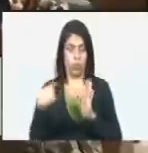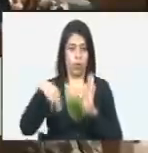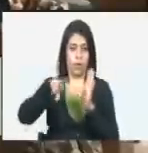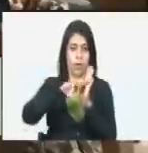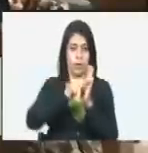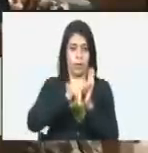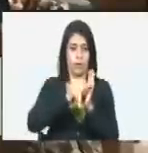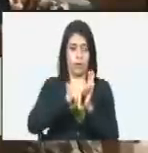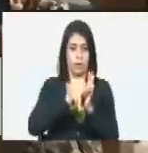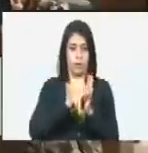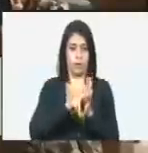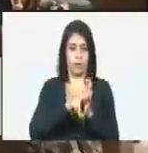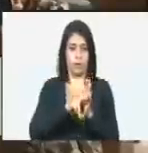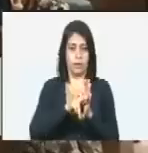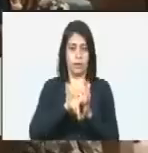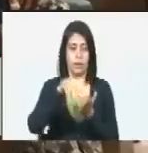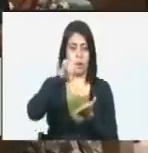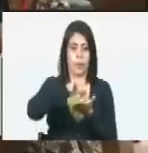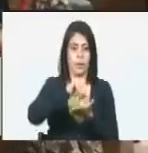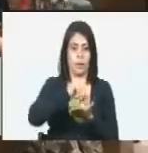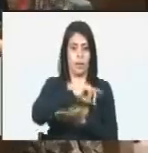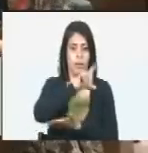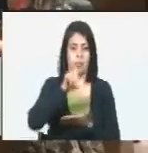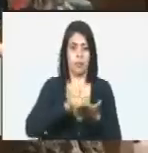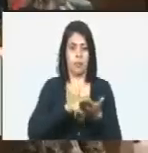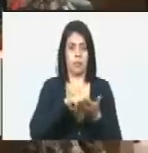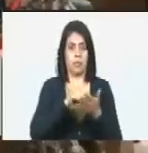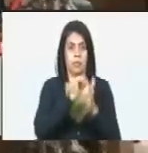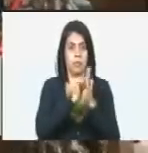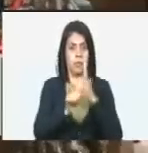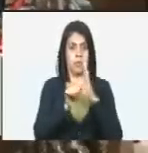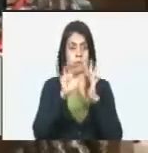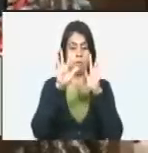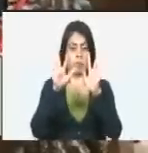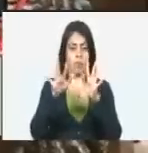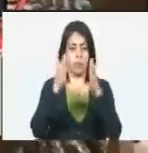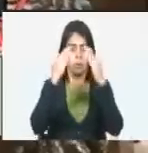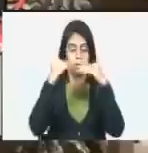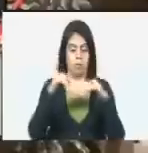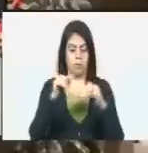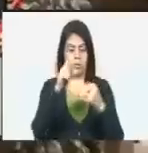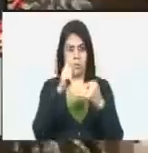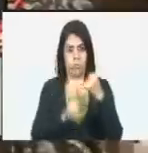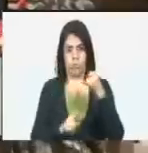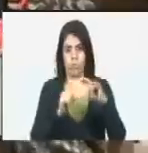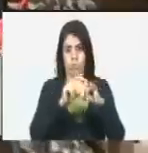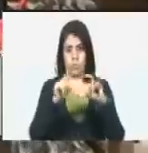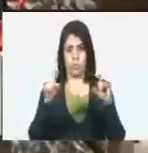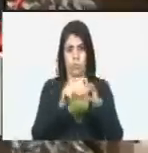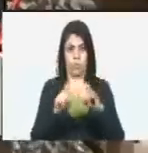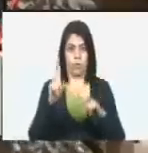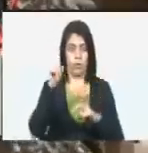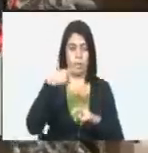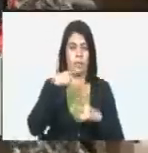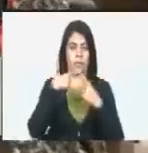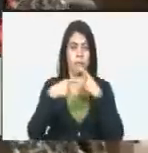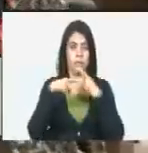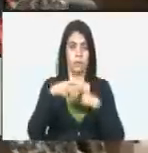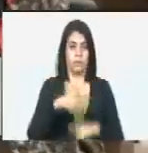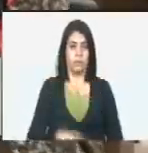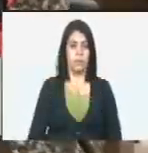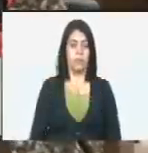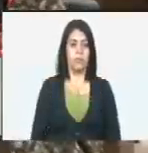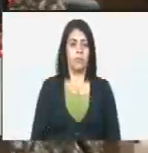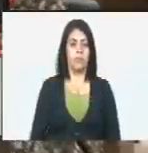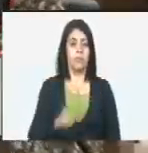de la Capitanía General, artículo 10, parte final, sino además, queridas diputadas y